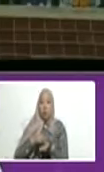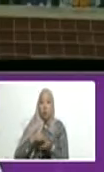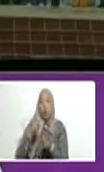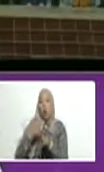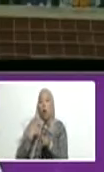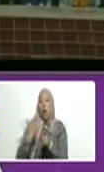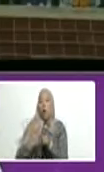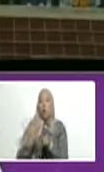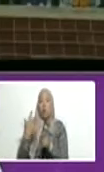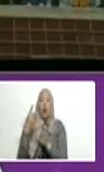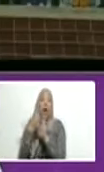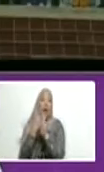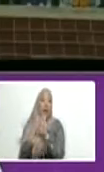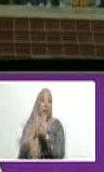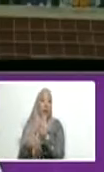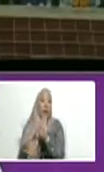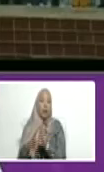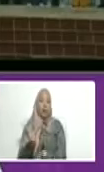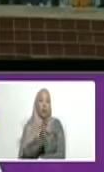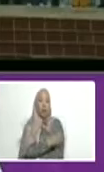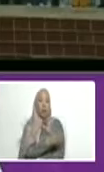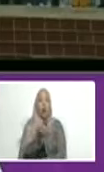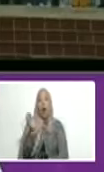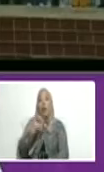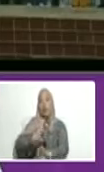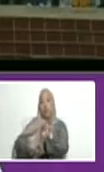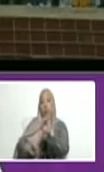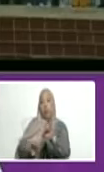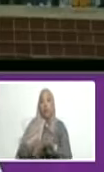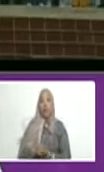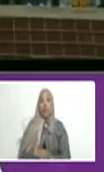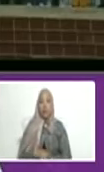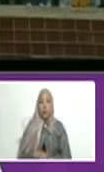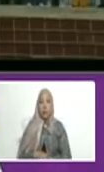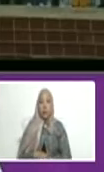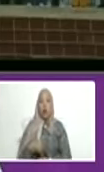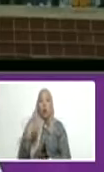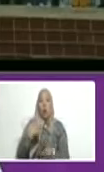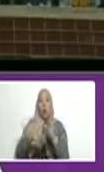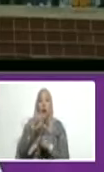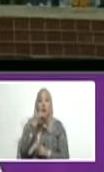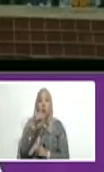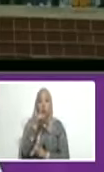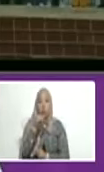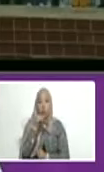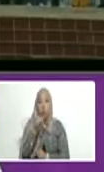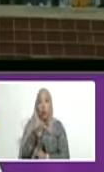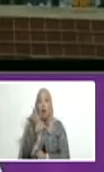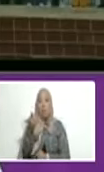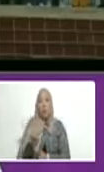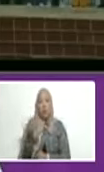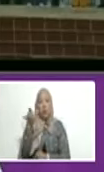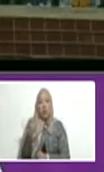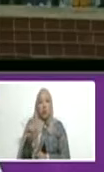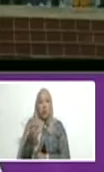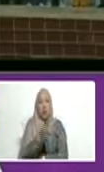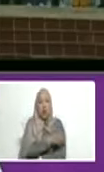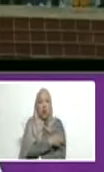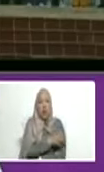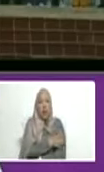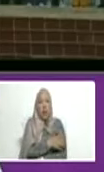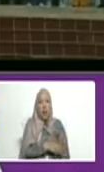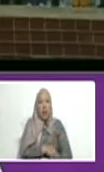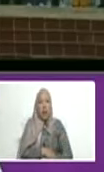Entonces sale la derecha de los apellidos a defender a los sicarios, a los criminales, a estos